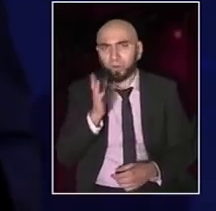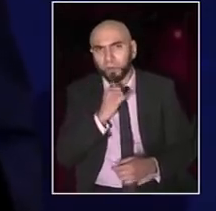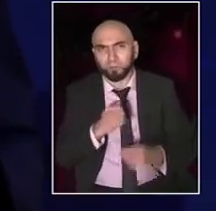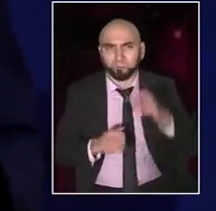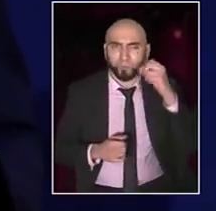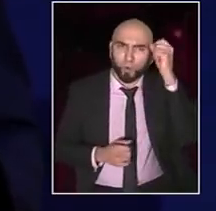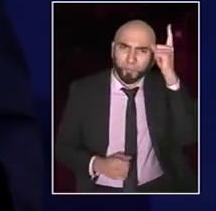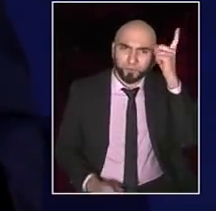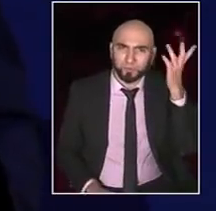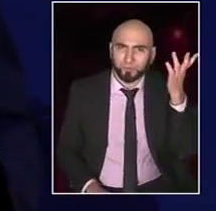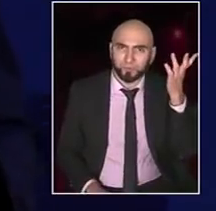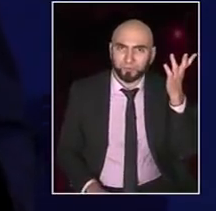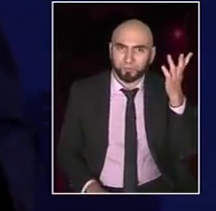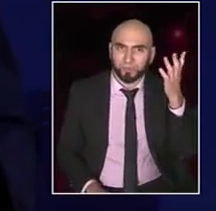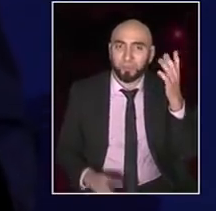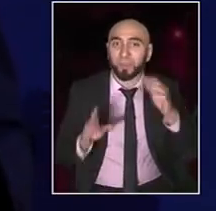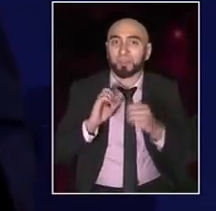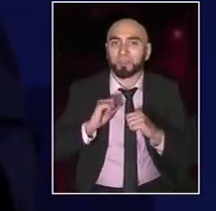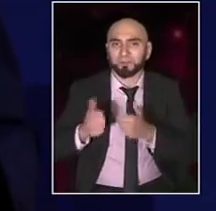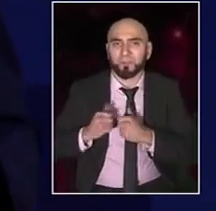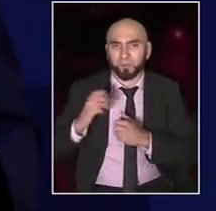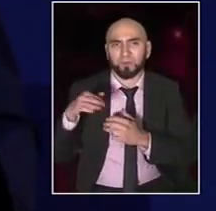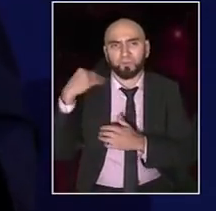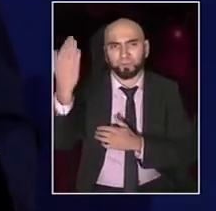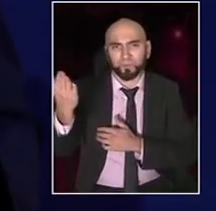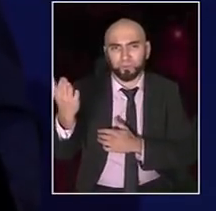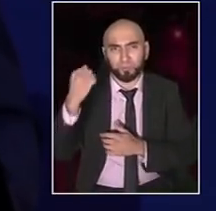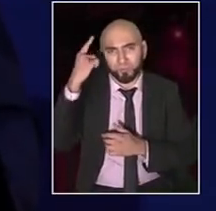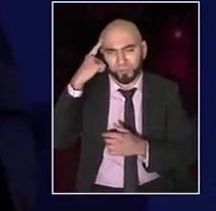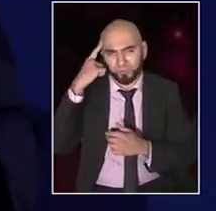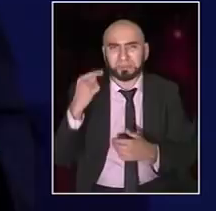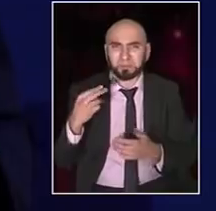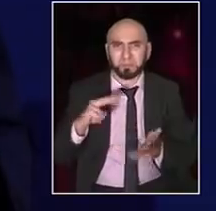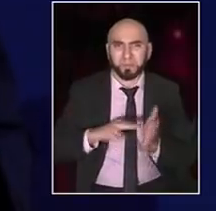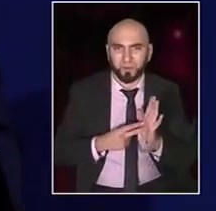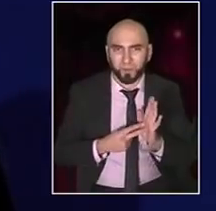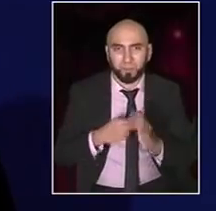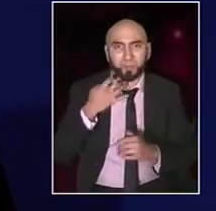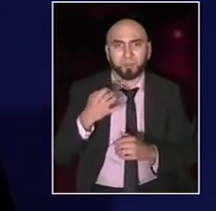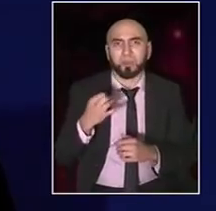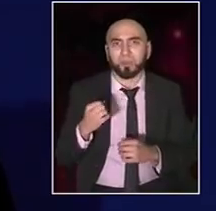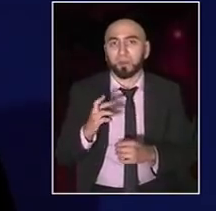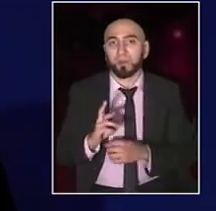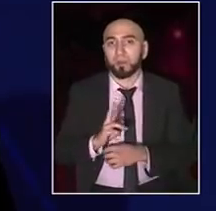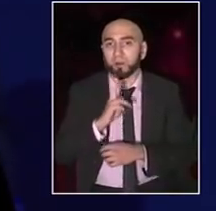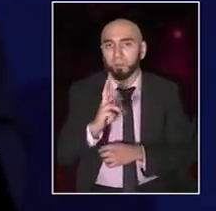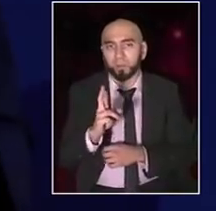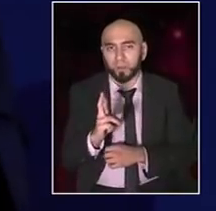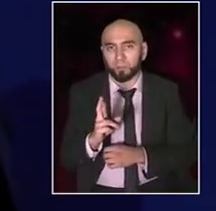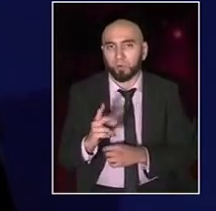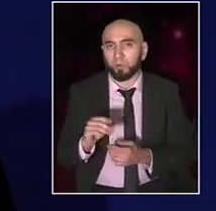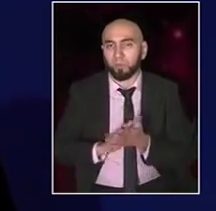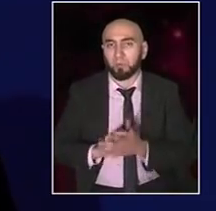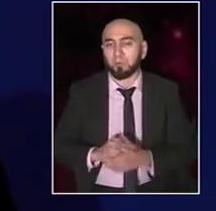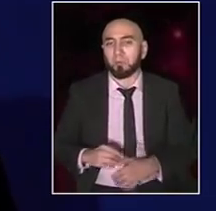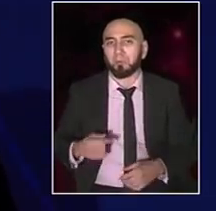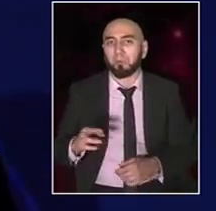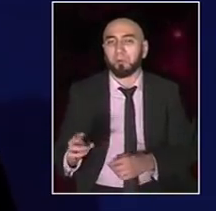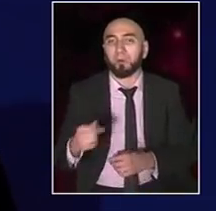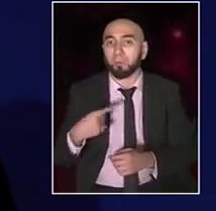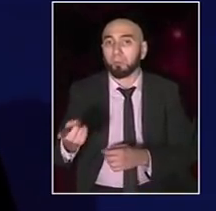vienen, yo creo que tenemos una amenaza real. Porque la respuesta facilista, la respuesta inmediata, que no son